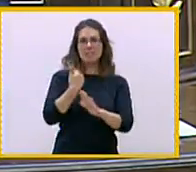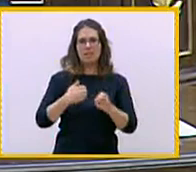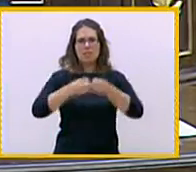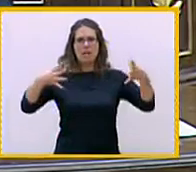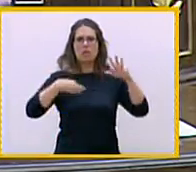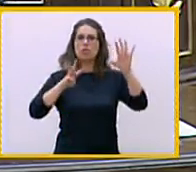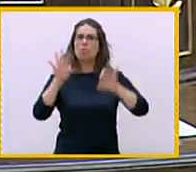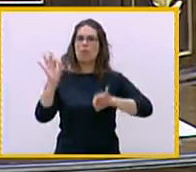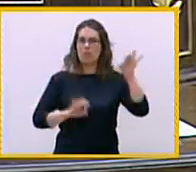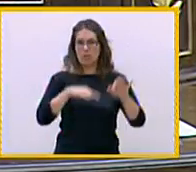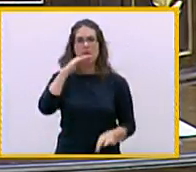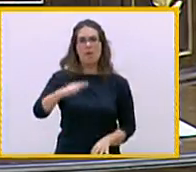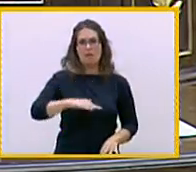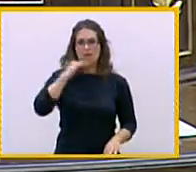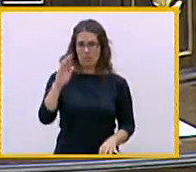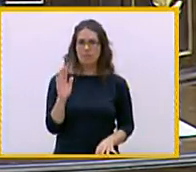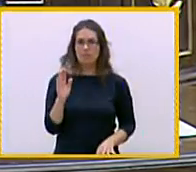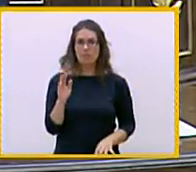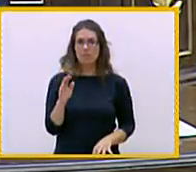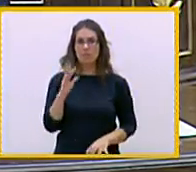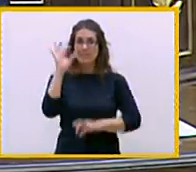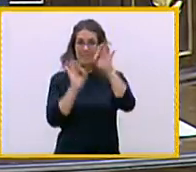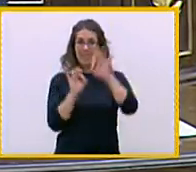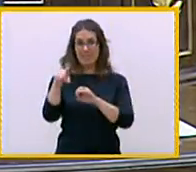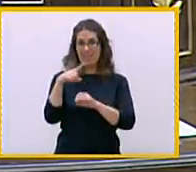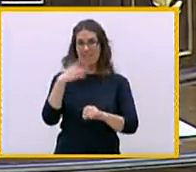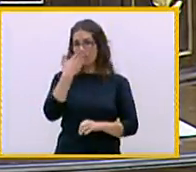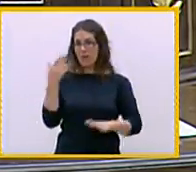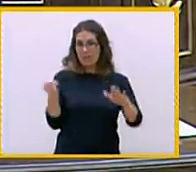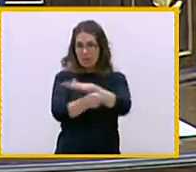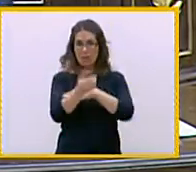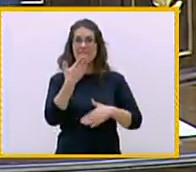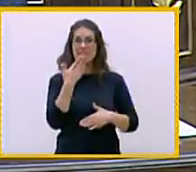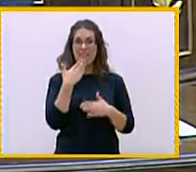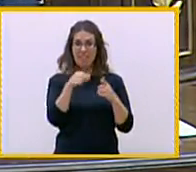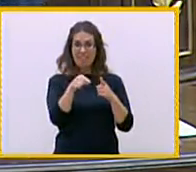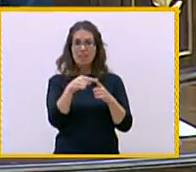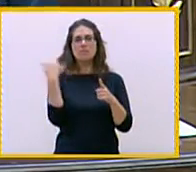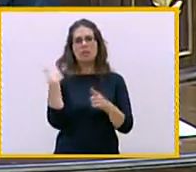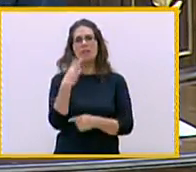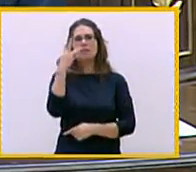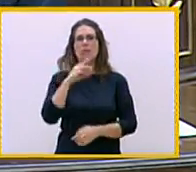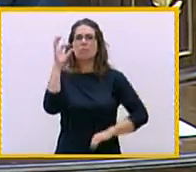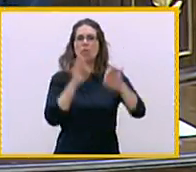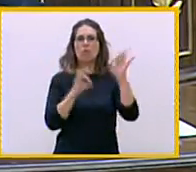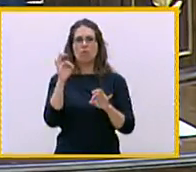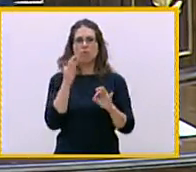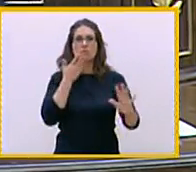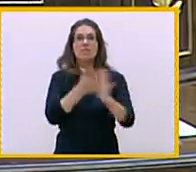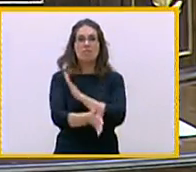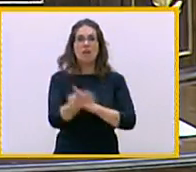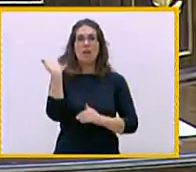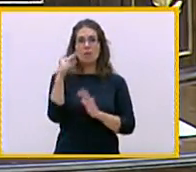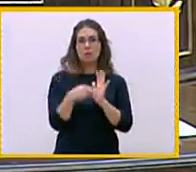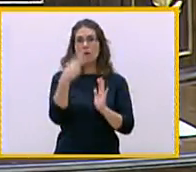8% y la tasa de escolarización a esas edades ha alcanzado el 30%, el doble que en